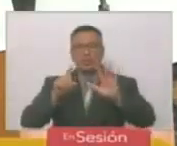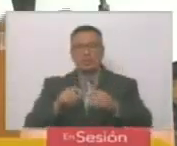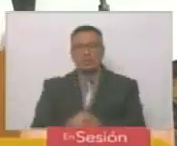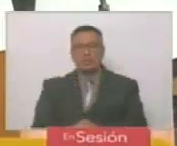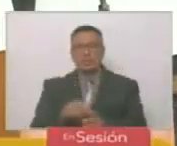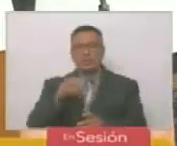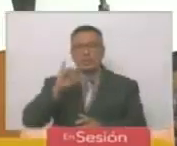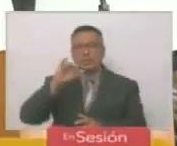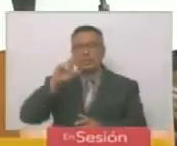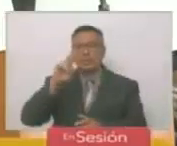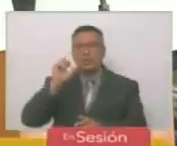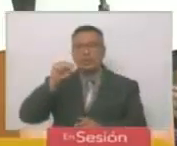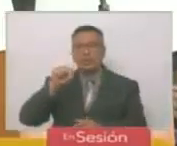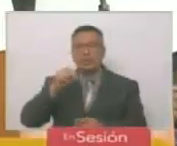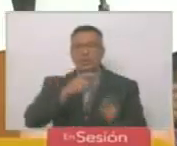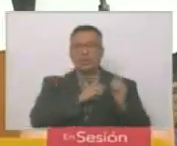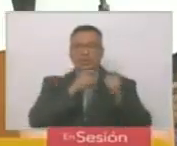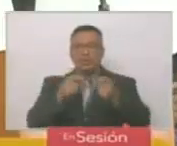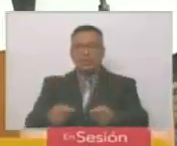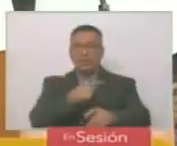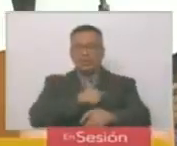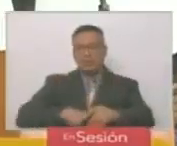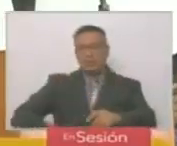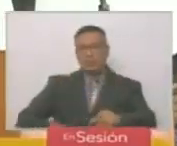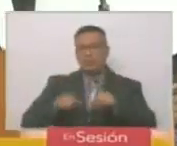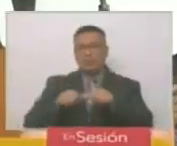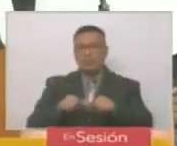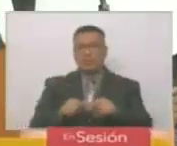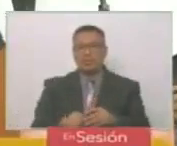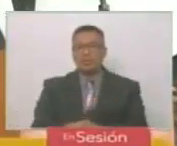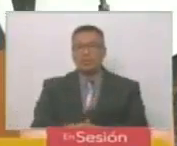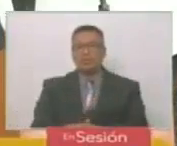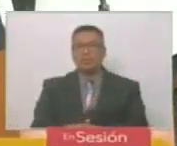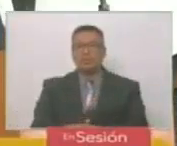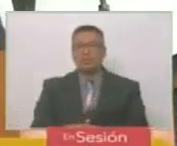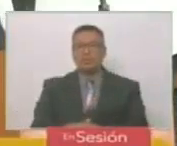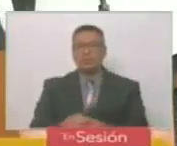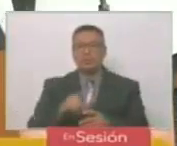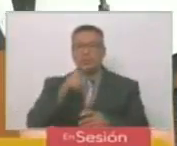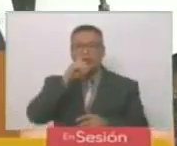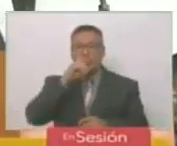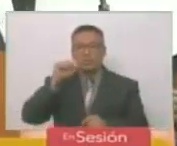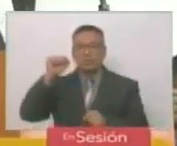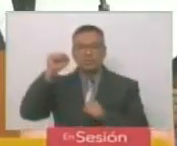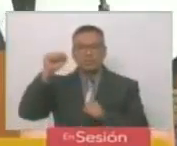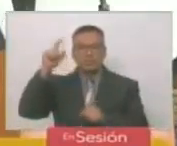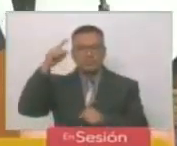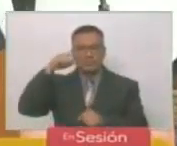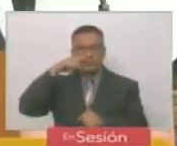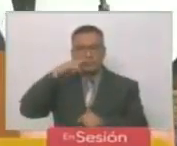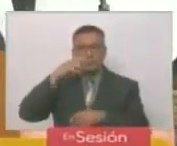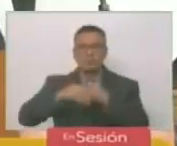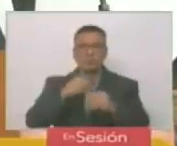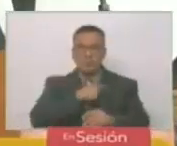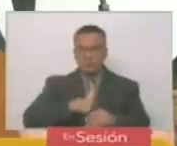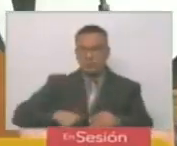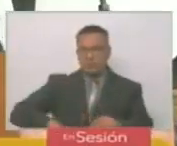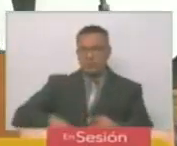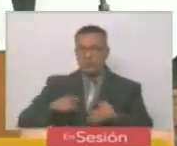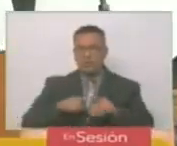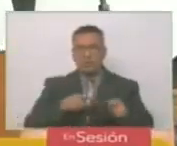Irán le entregó la presidencia pro tempore, nada más y nada menos, que a Nicolás Maduro Moro como presidente